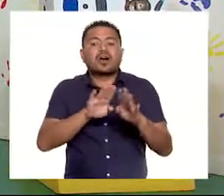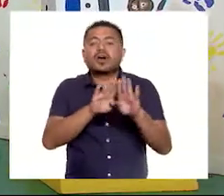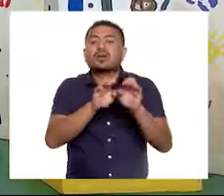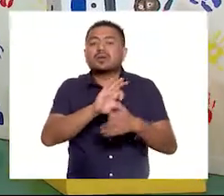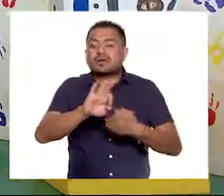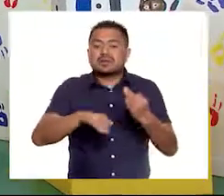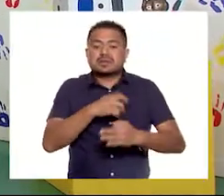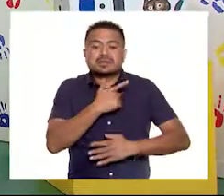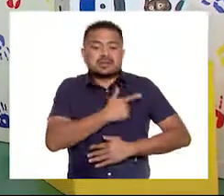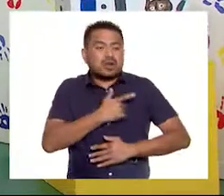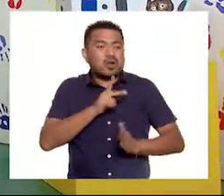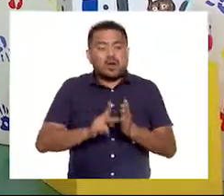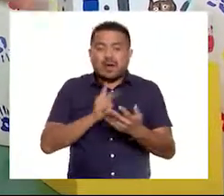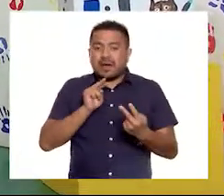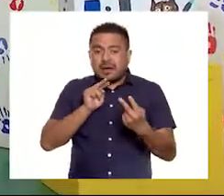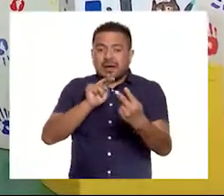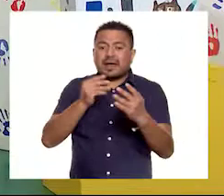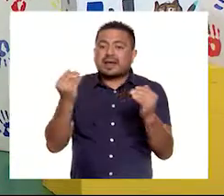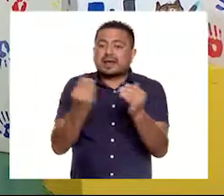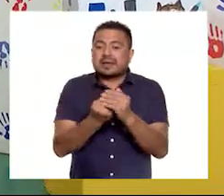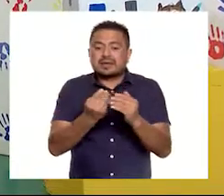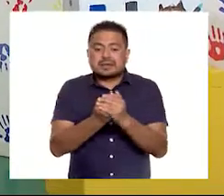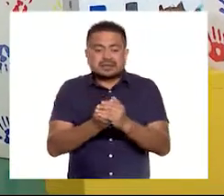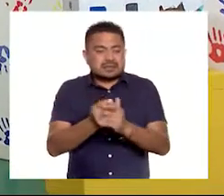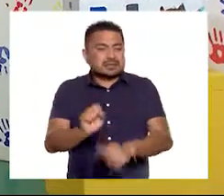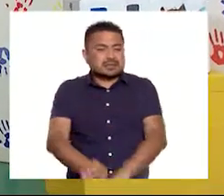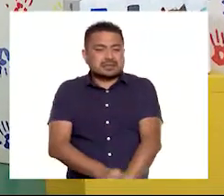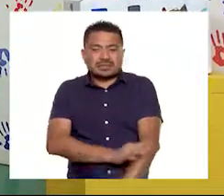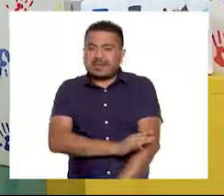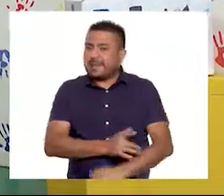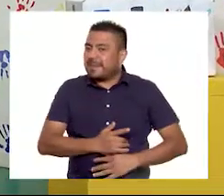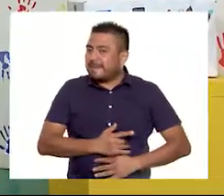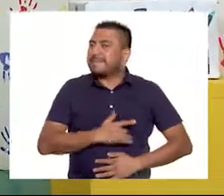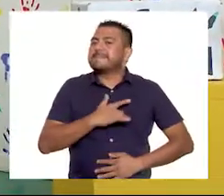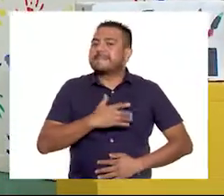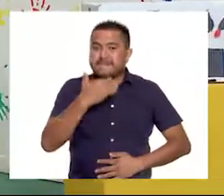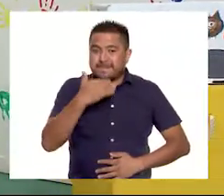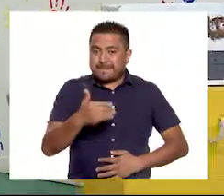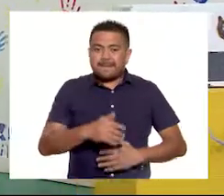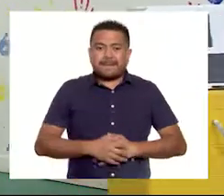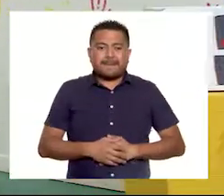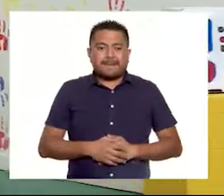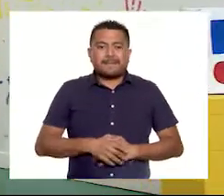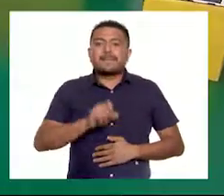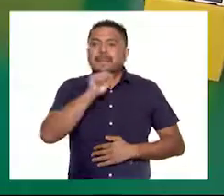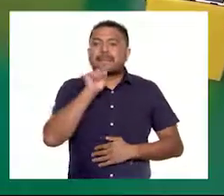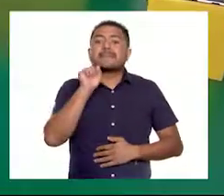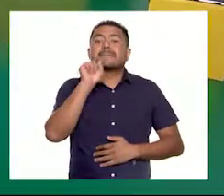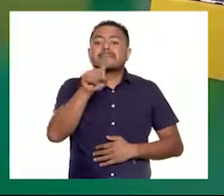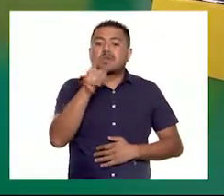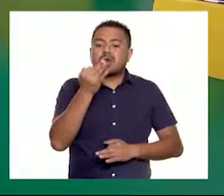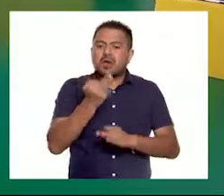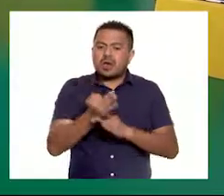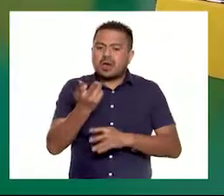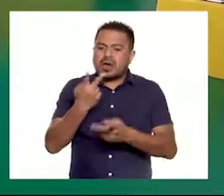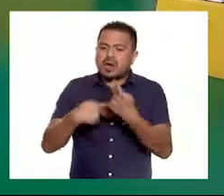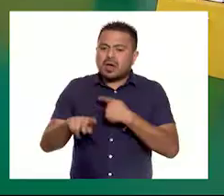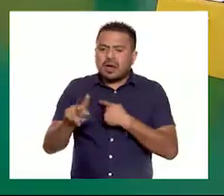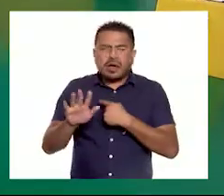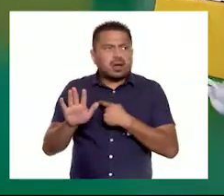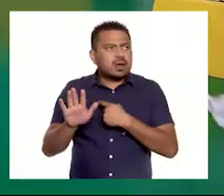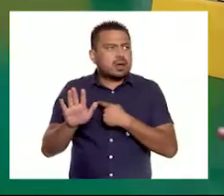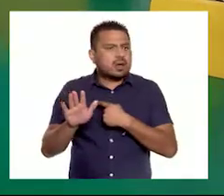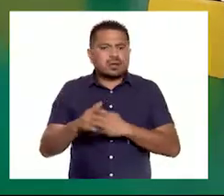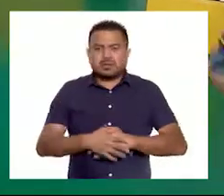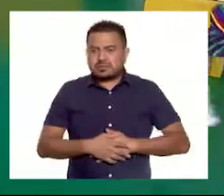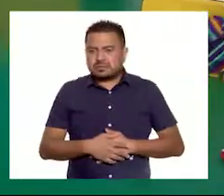están? Es un placer volver a verlos en nuestra clase de educación socioemocional. Y también... ¡Ay! El enojo es un bicho